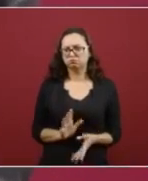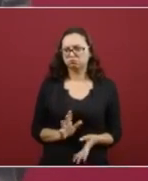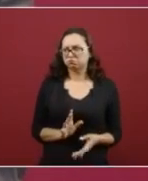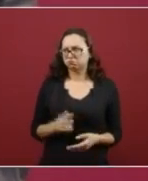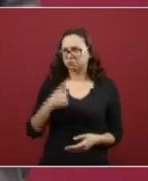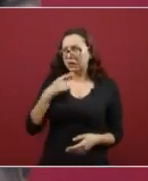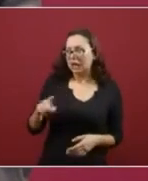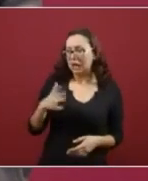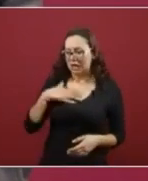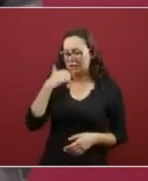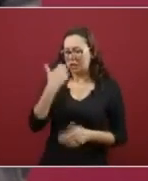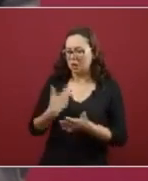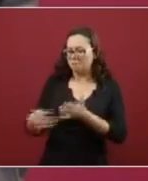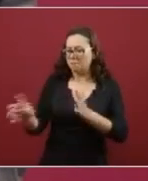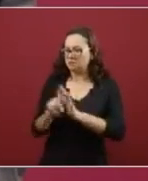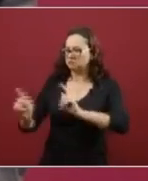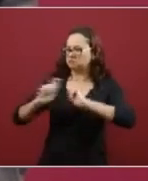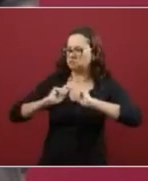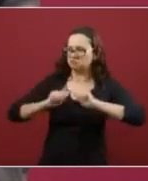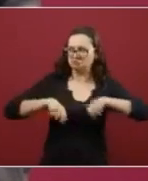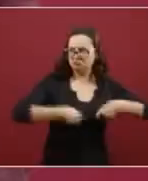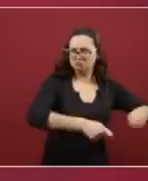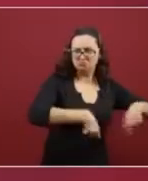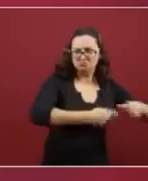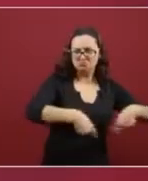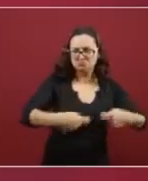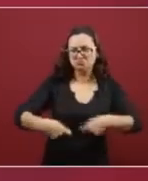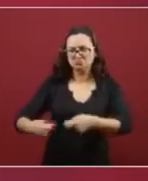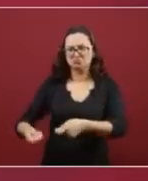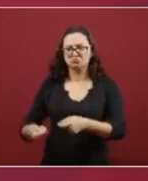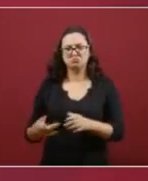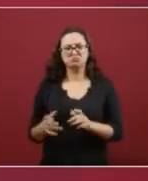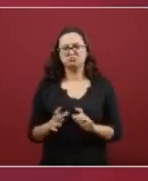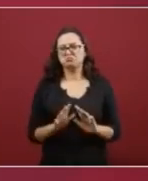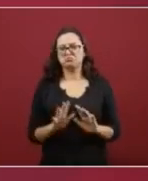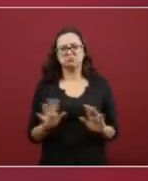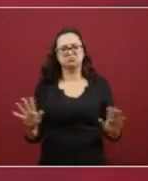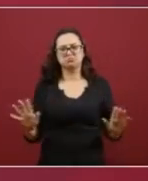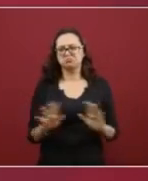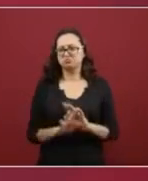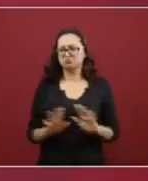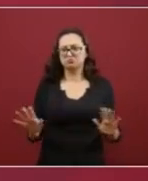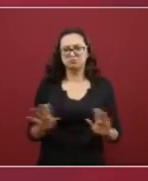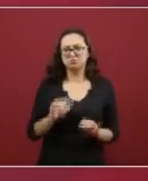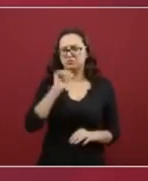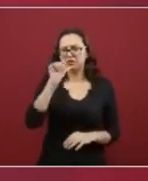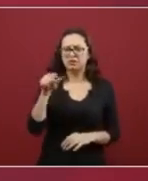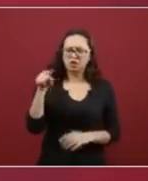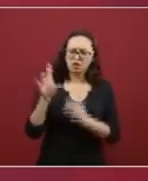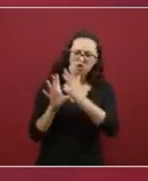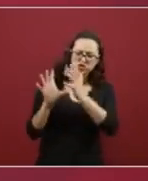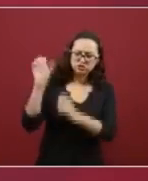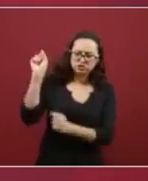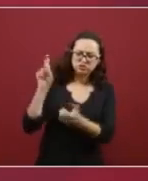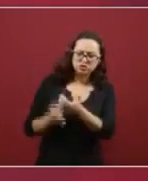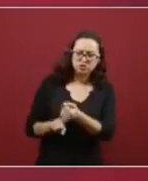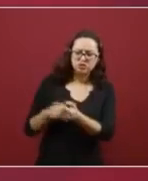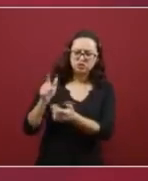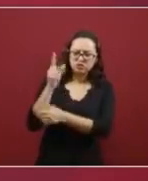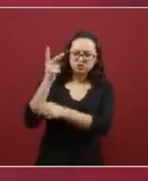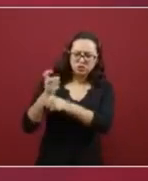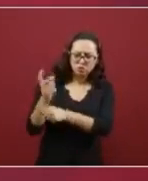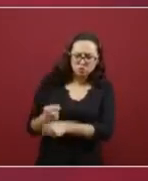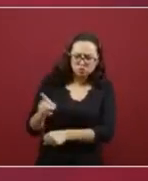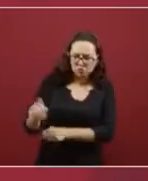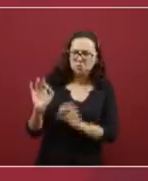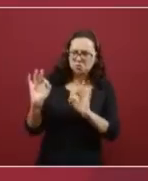reclamo acerca de lo que plantea la reforma constitucional y las leyes secundarias, que